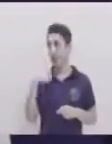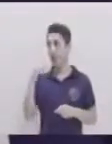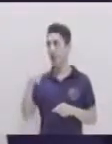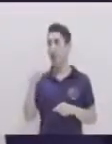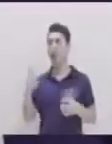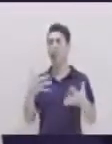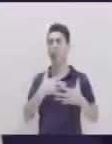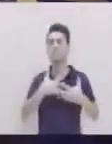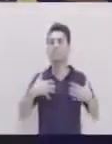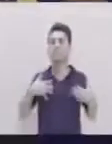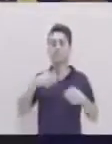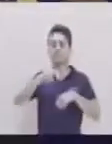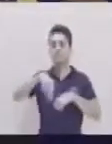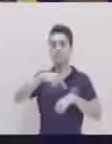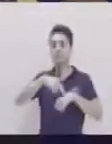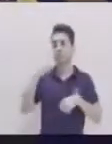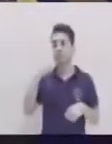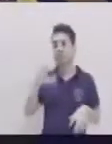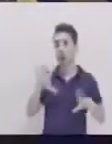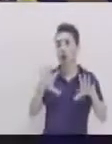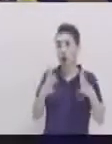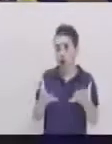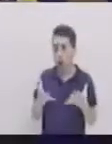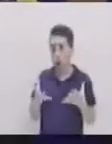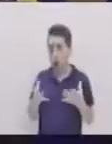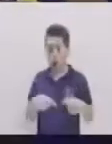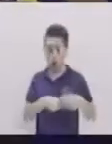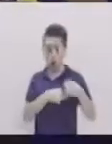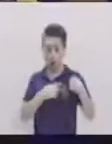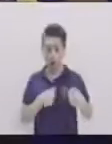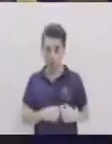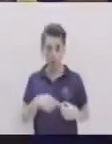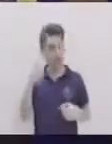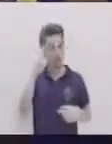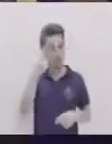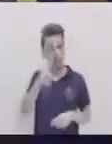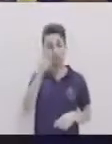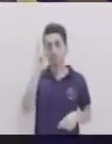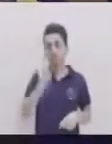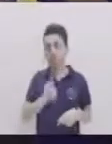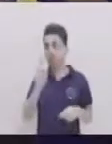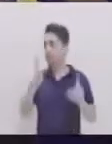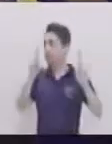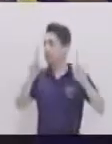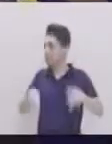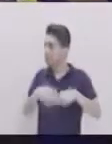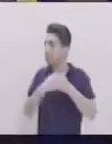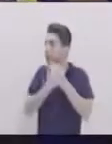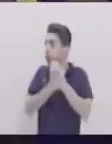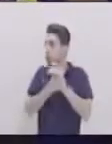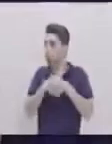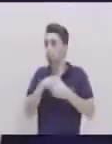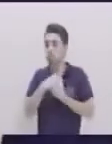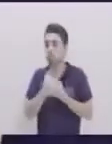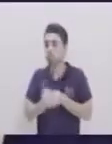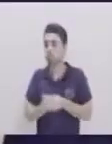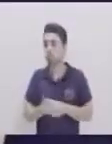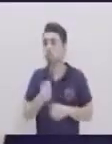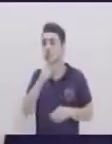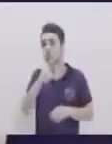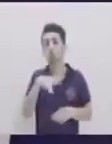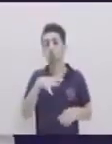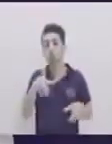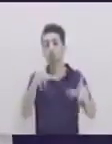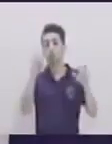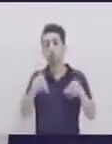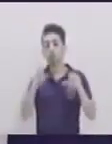aprenderemos acerca de la anatomía del corazón. Recuerda siempre lavarte las manos con agua y con jabón o con alcohol en gel. Si hay una persona